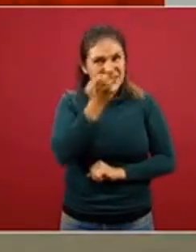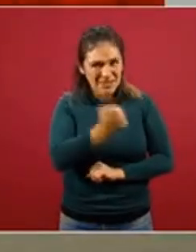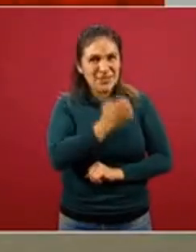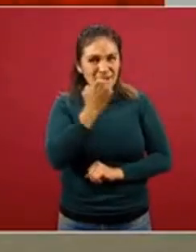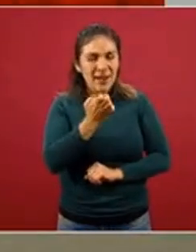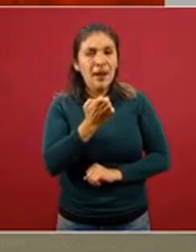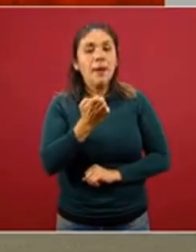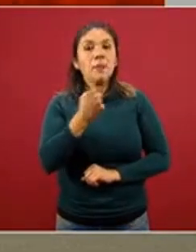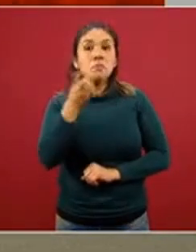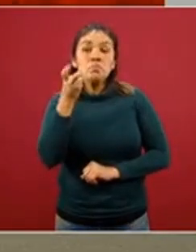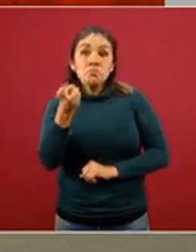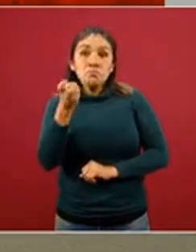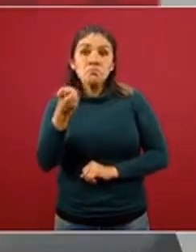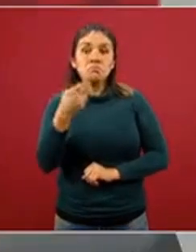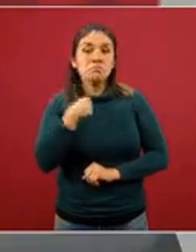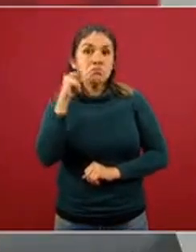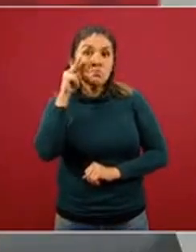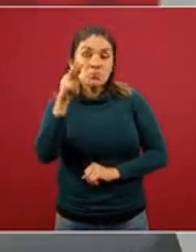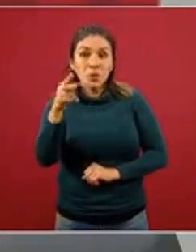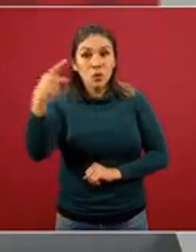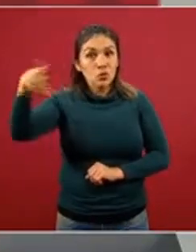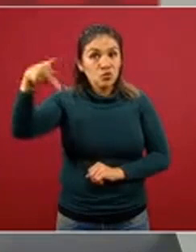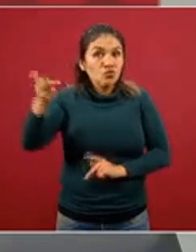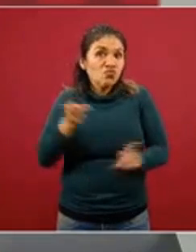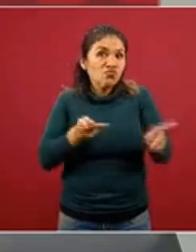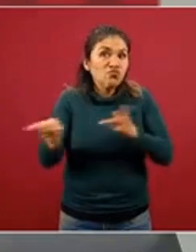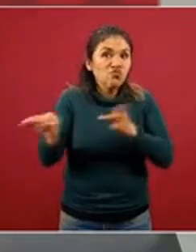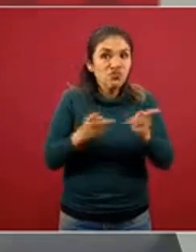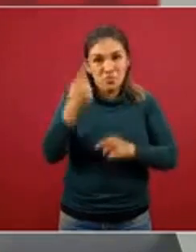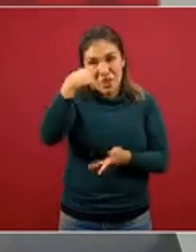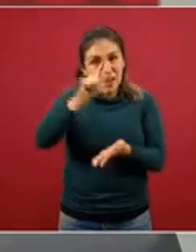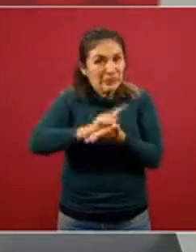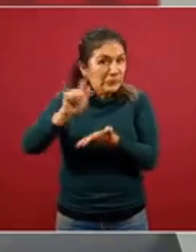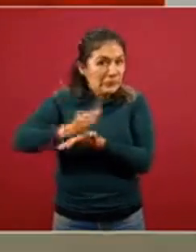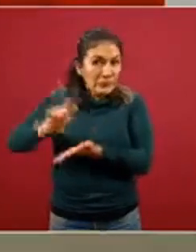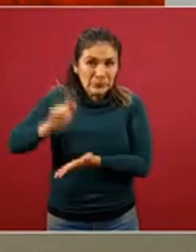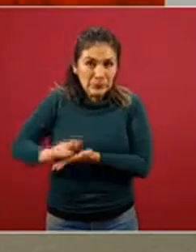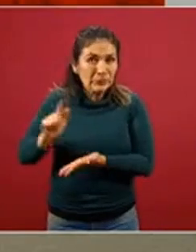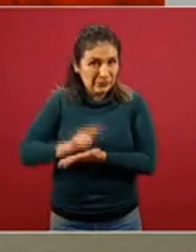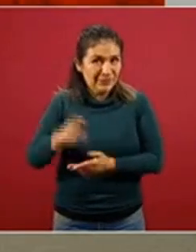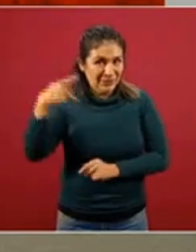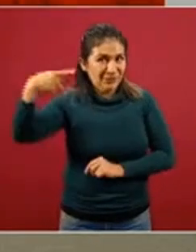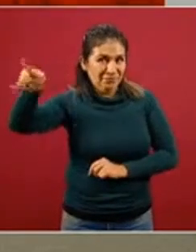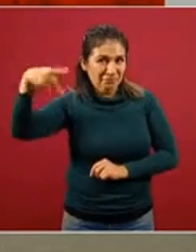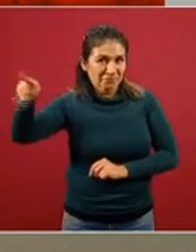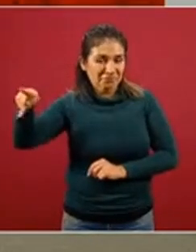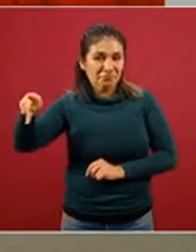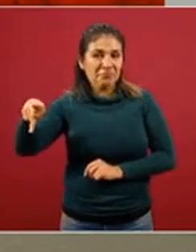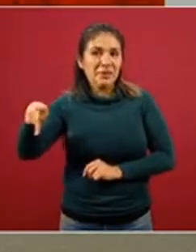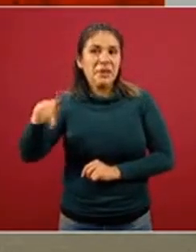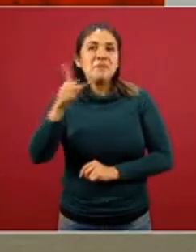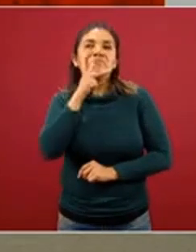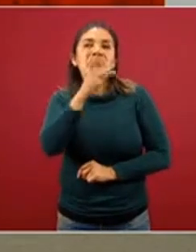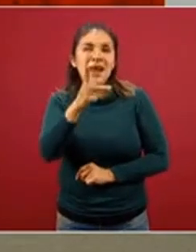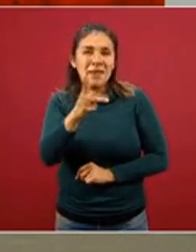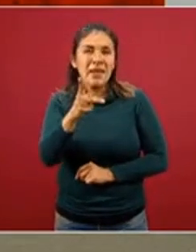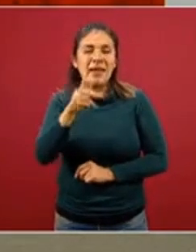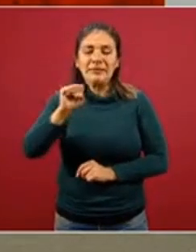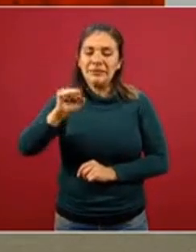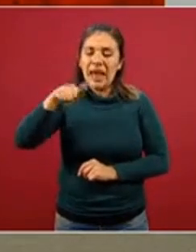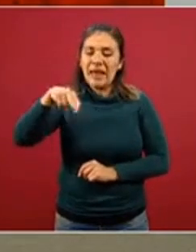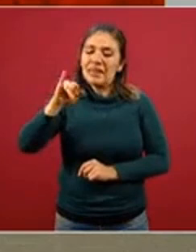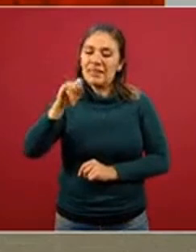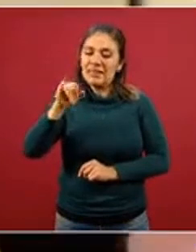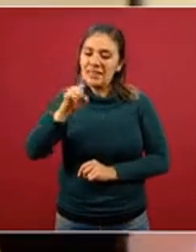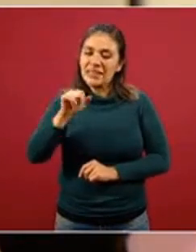y obviamente pues el protocolo de sanitización, perdón. Si no dije ahorita bien la palabra, una